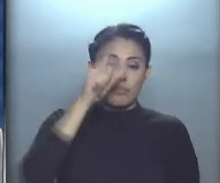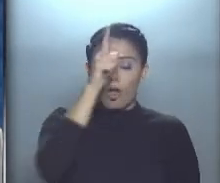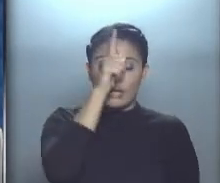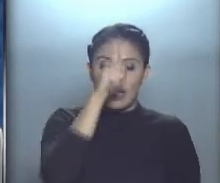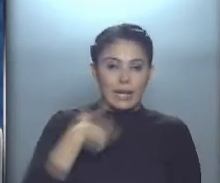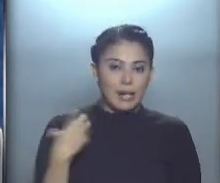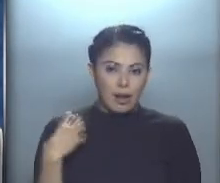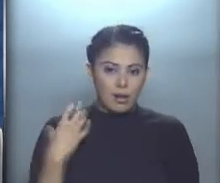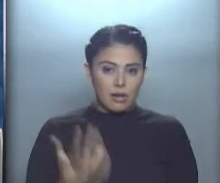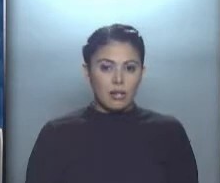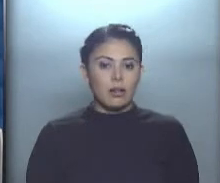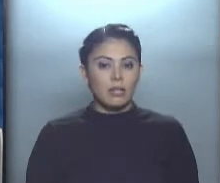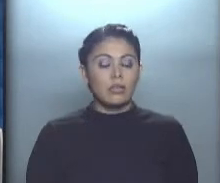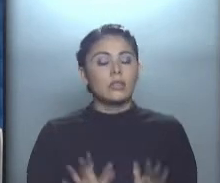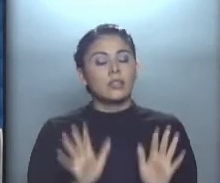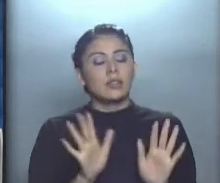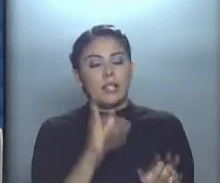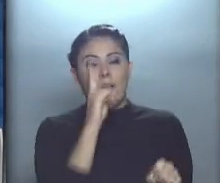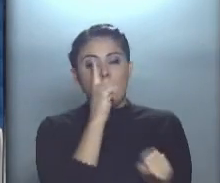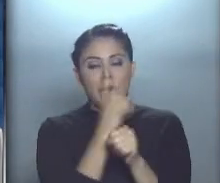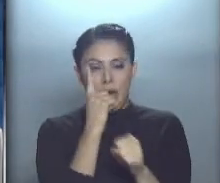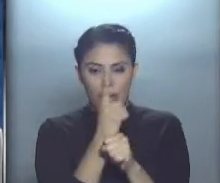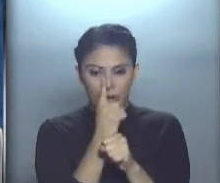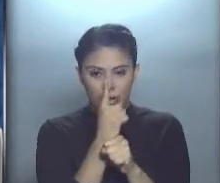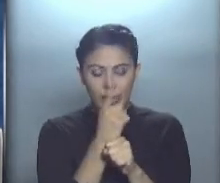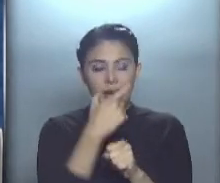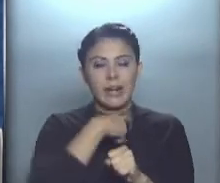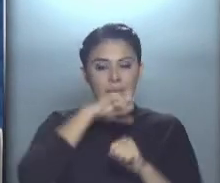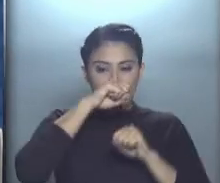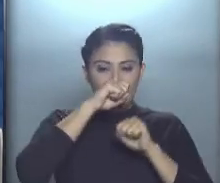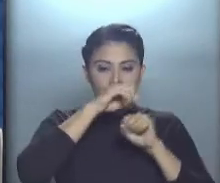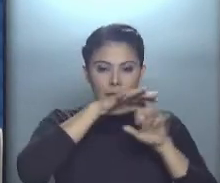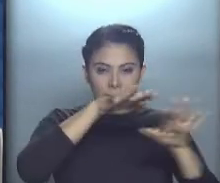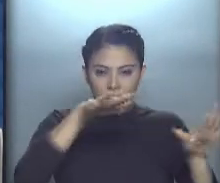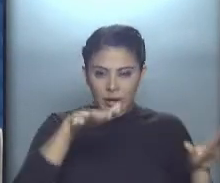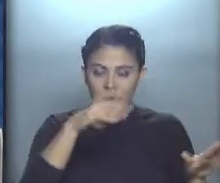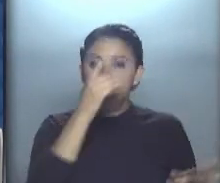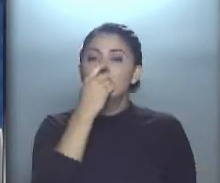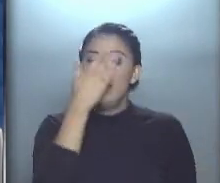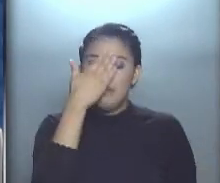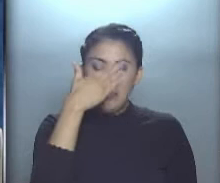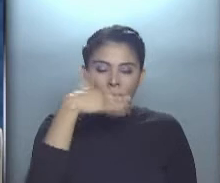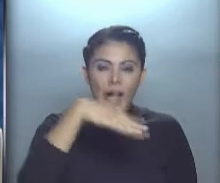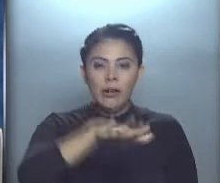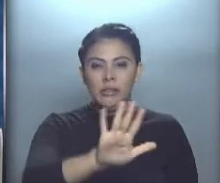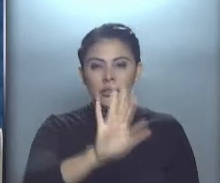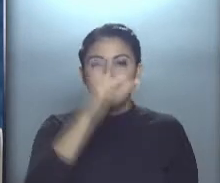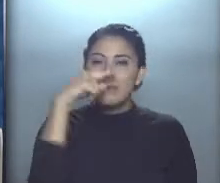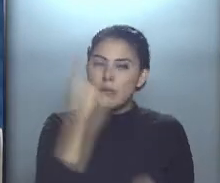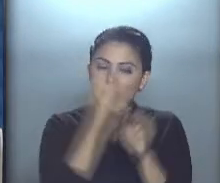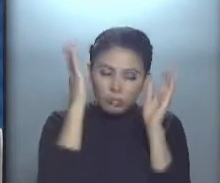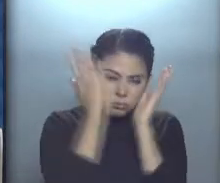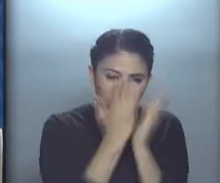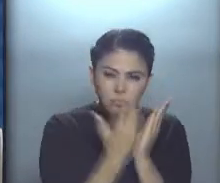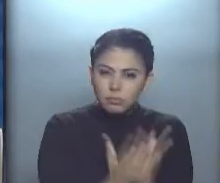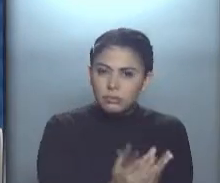sí. Bueno, en primer lugar, quiero transmitir que surgirá de la investigación